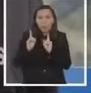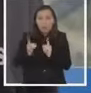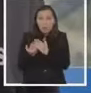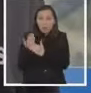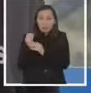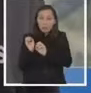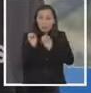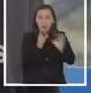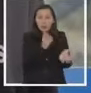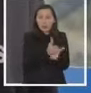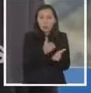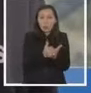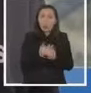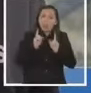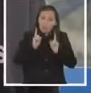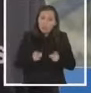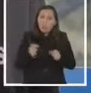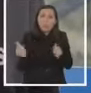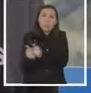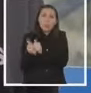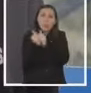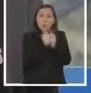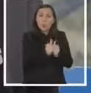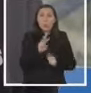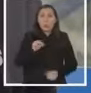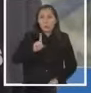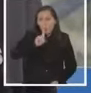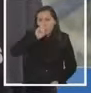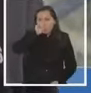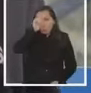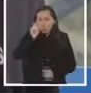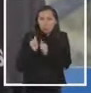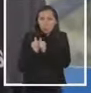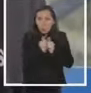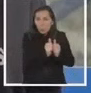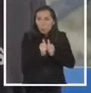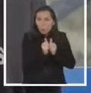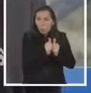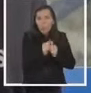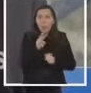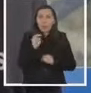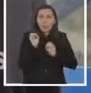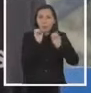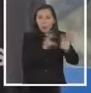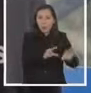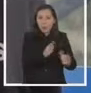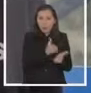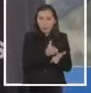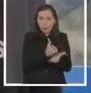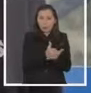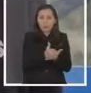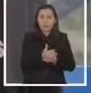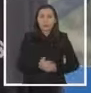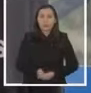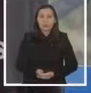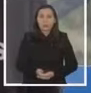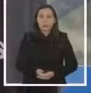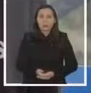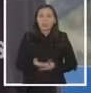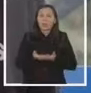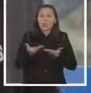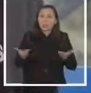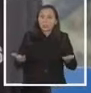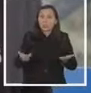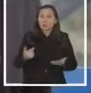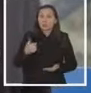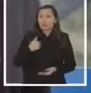17 horas y entre las 8, sino que salga a las 16. Uno de los tantos ejemplos de lo que implica esta ley de reducción de jornada laboral. Entonces